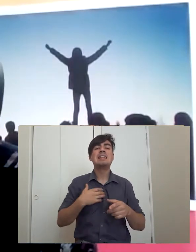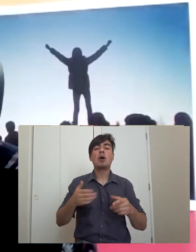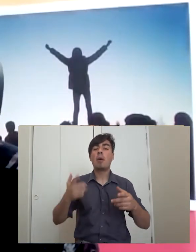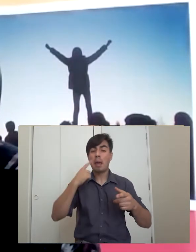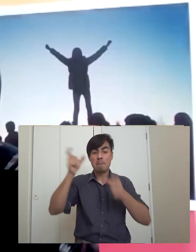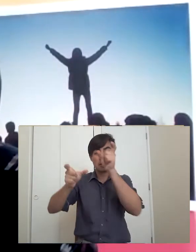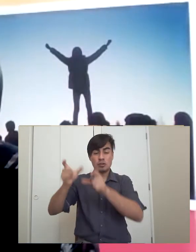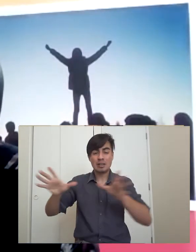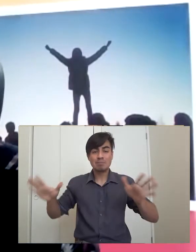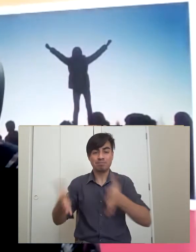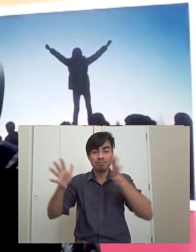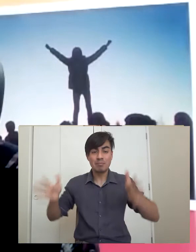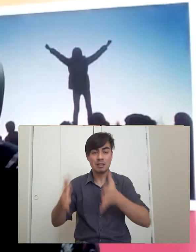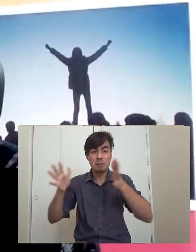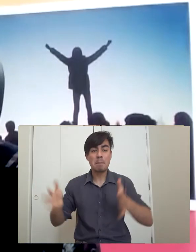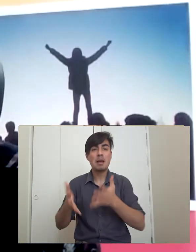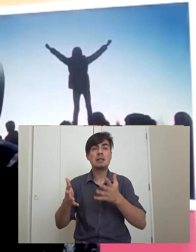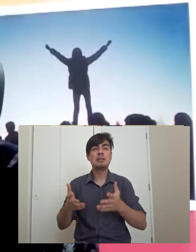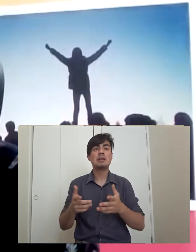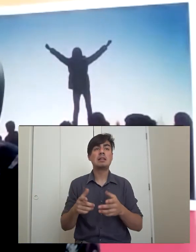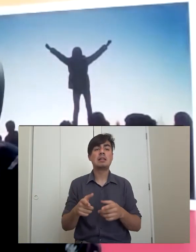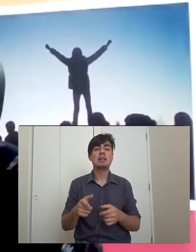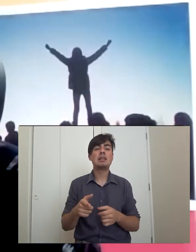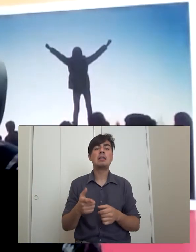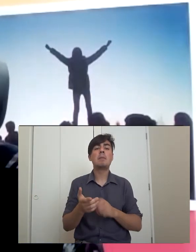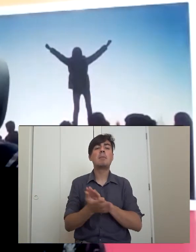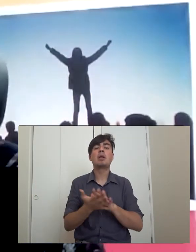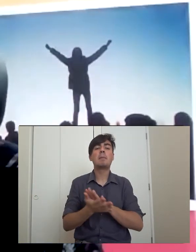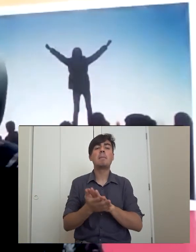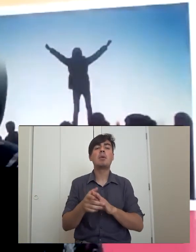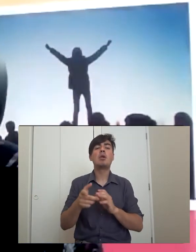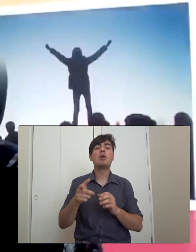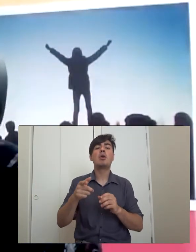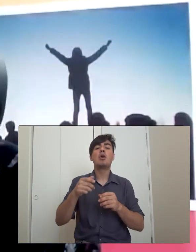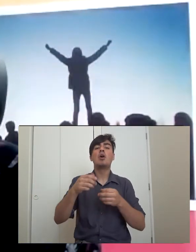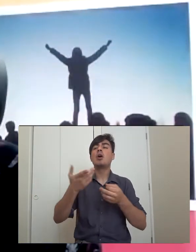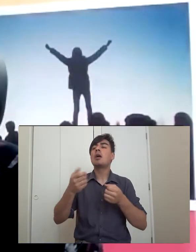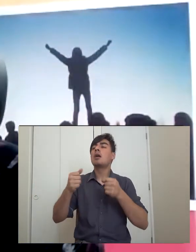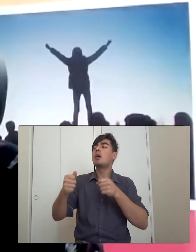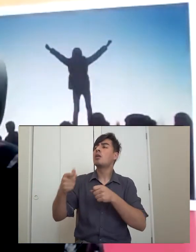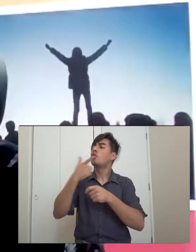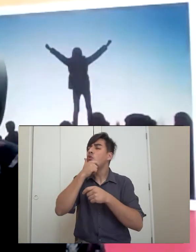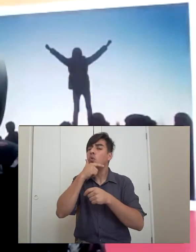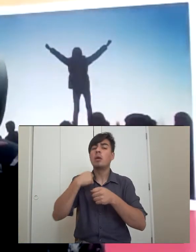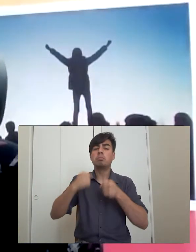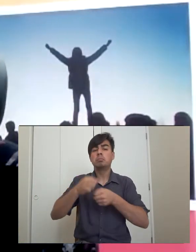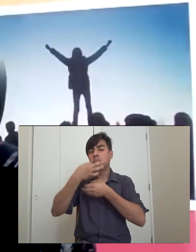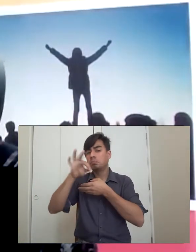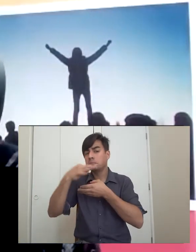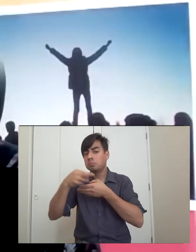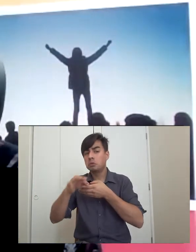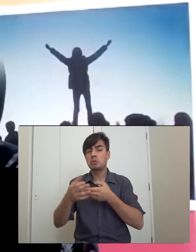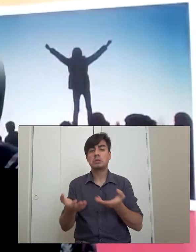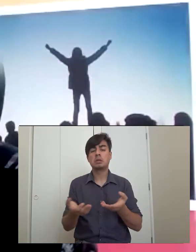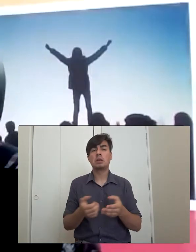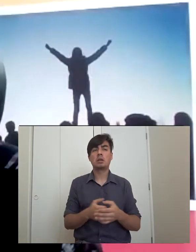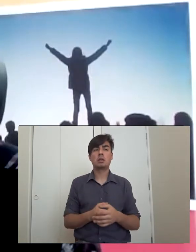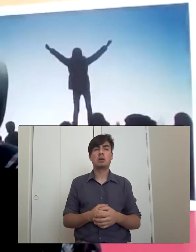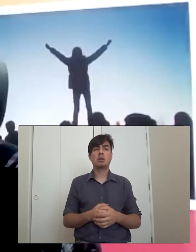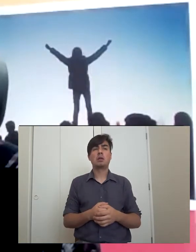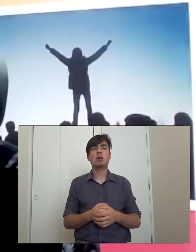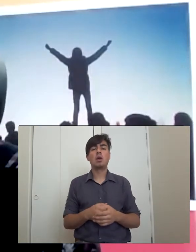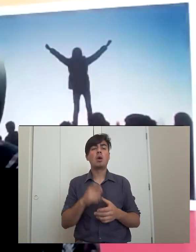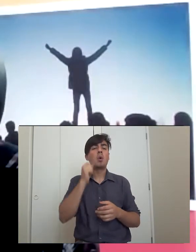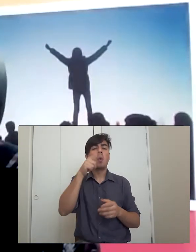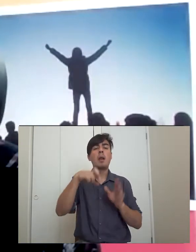a las personas a usar, por ejemplo, el tema de consejería para implementar diferentes proyectos.